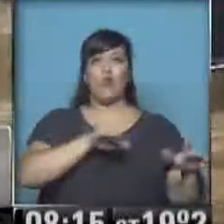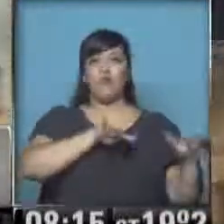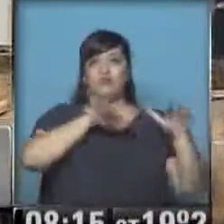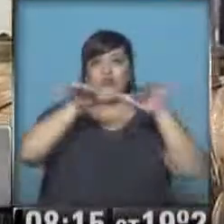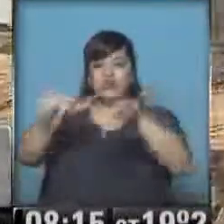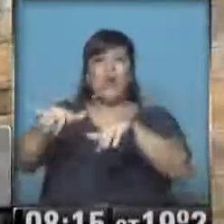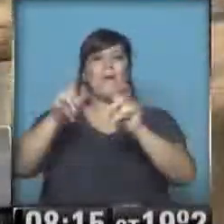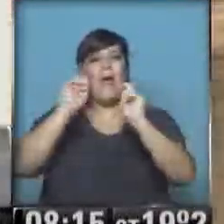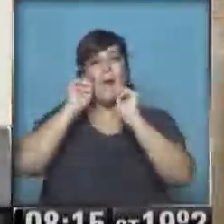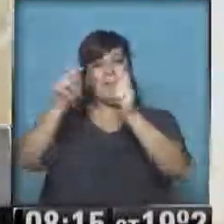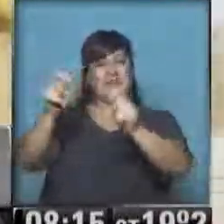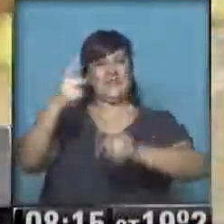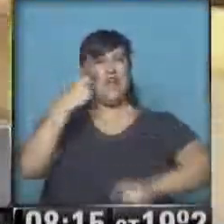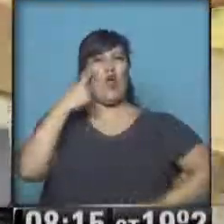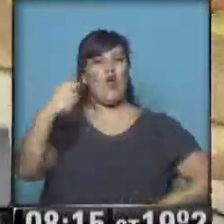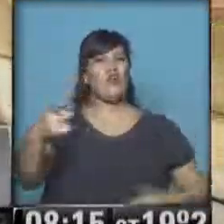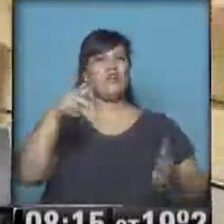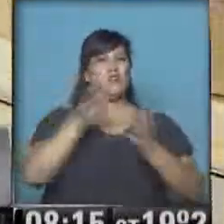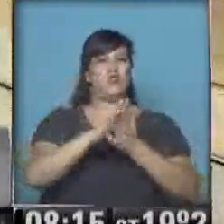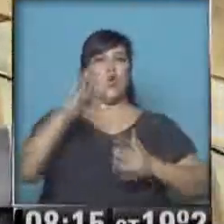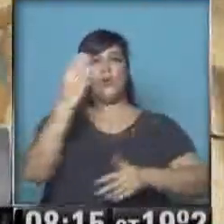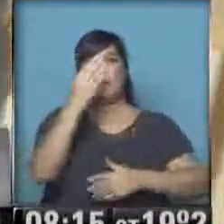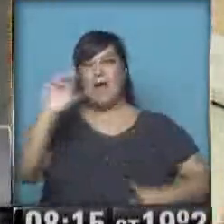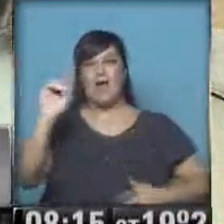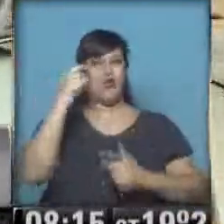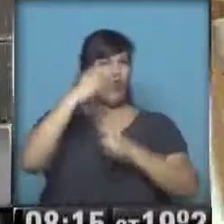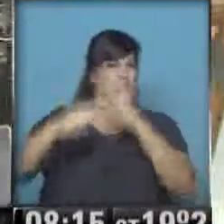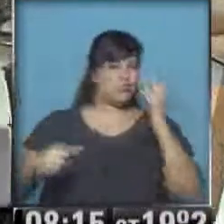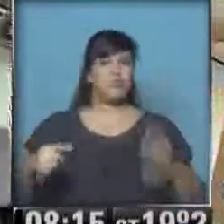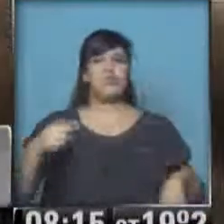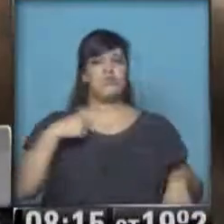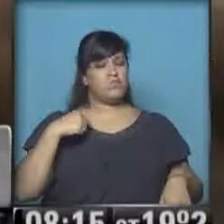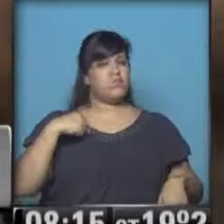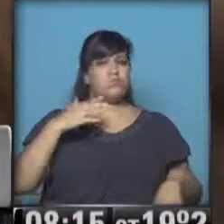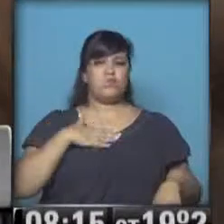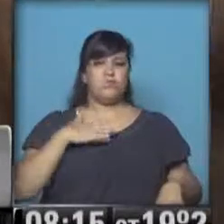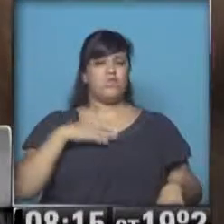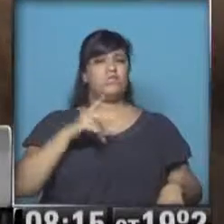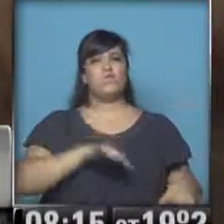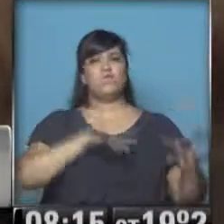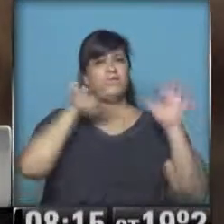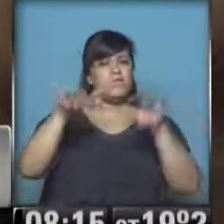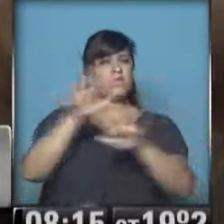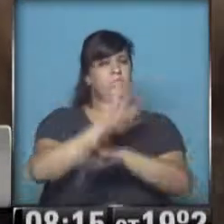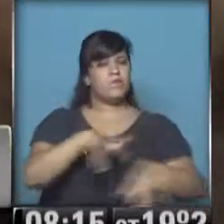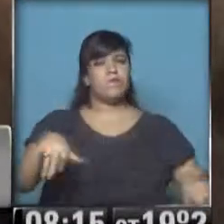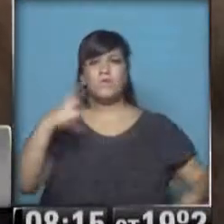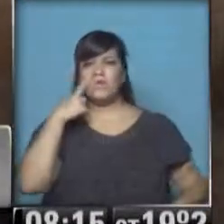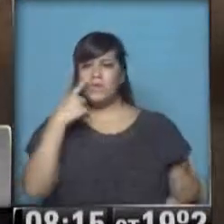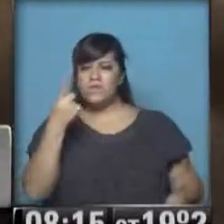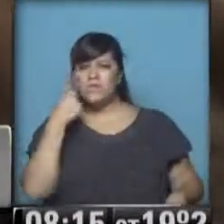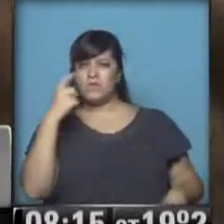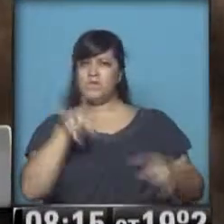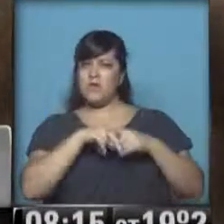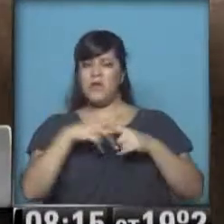para visitar instalaciones del banco. Por mi cuenta vine un día a jugar con unos amigos y vi que había cosas para talleres y me